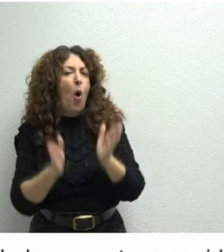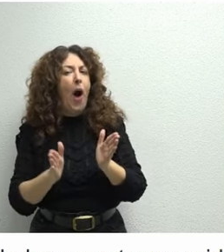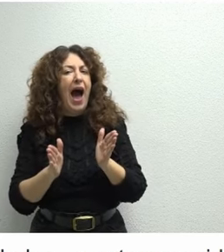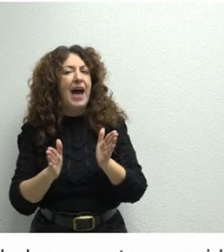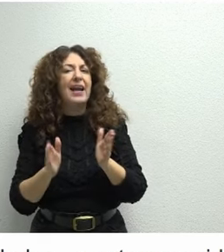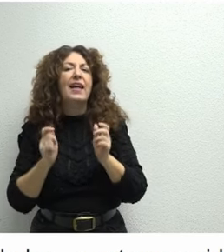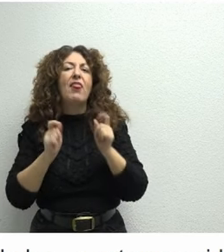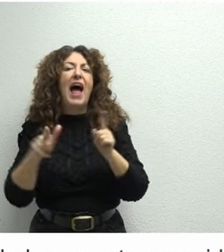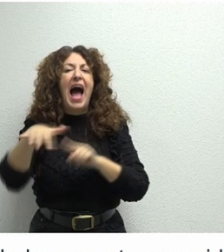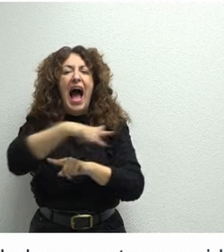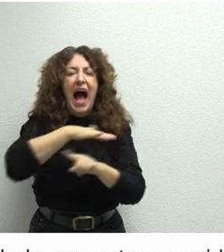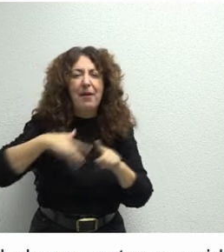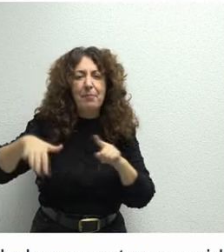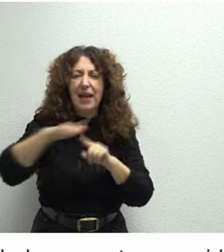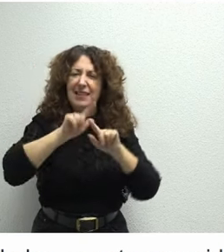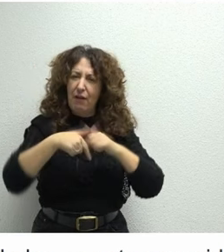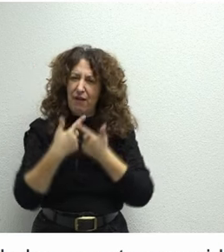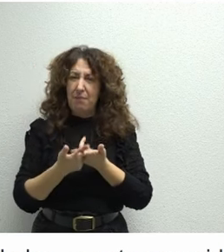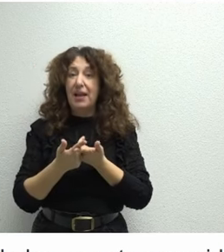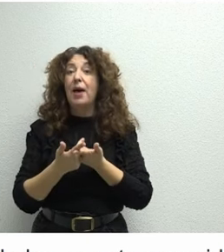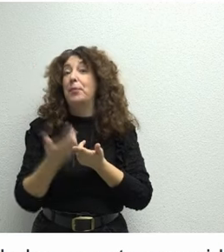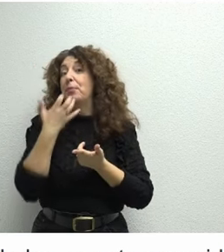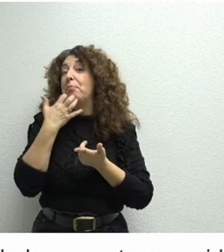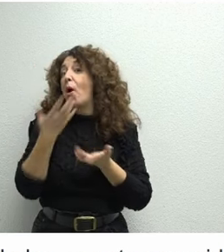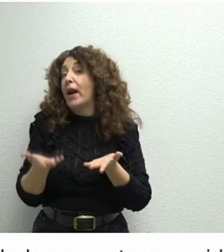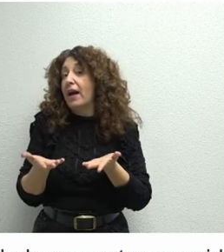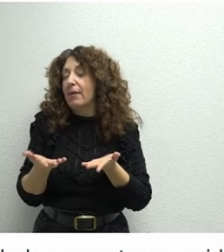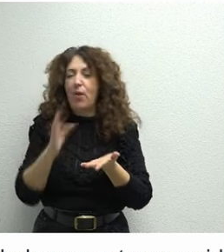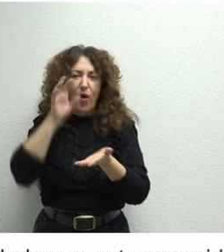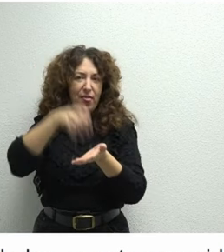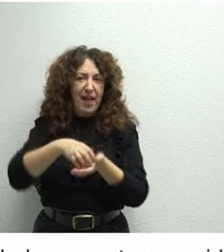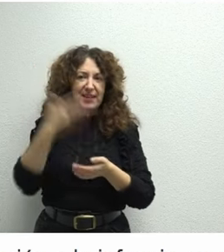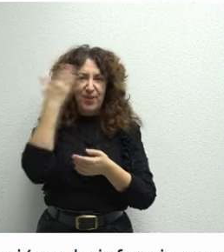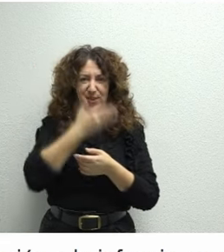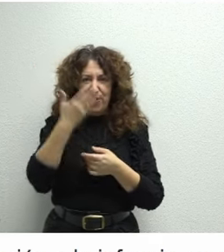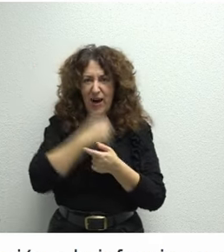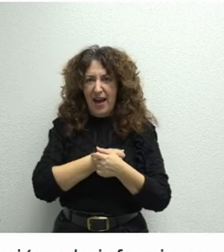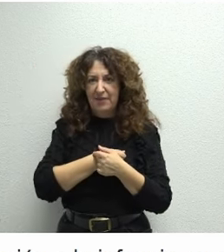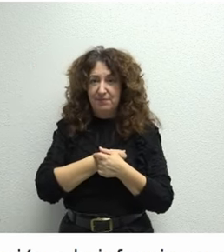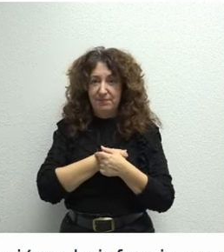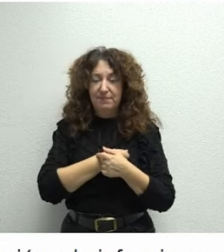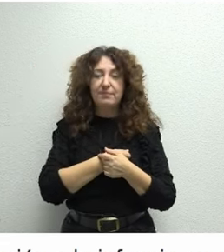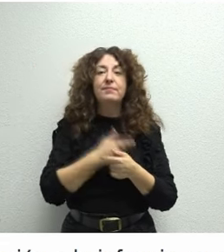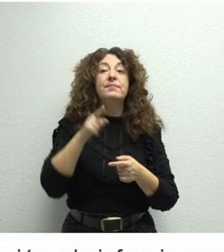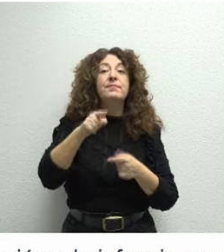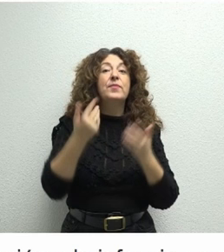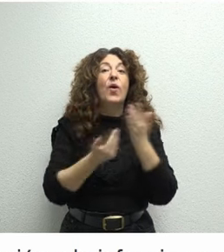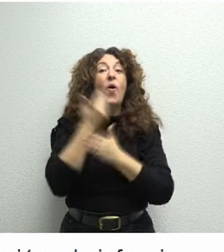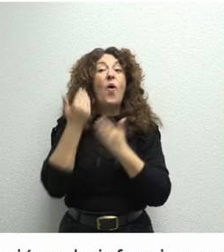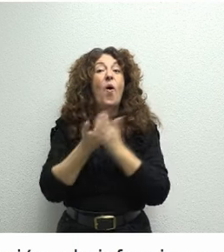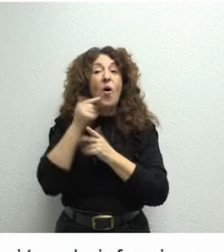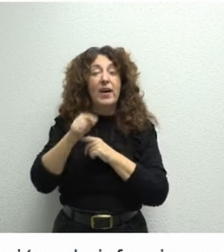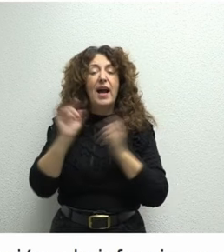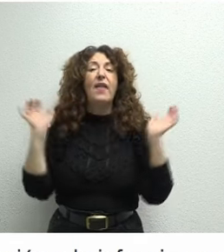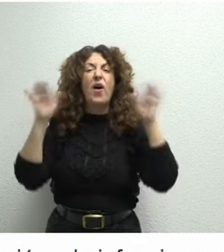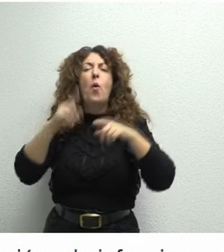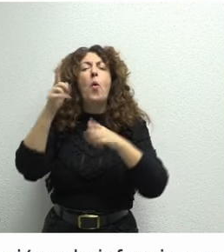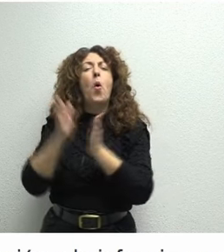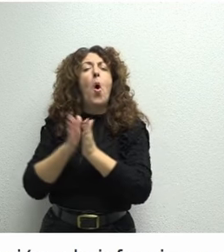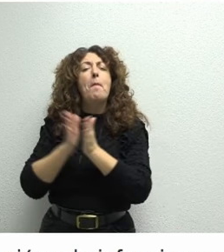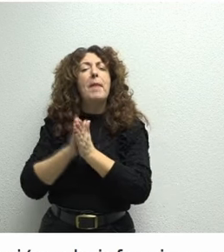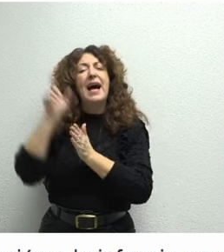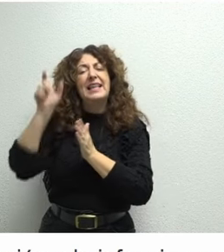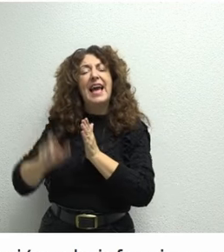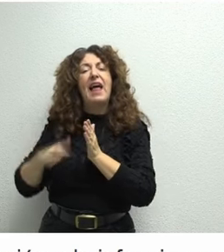ejemplo los centros escolares en esa jornada en la que os lado asistió Bueno pues un compañero de la red de Salud Mental